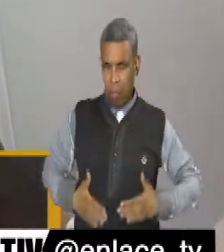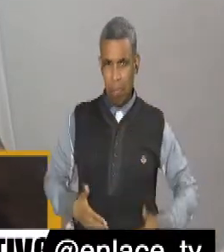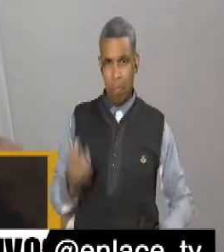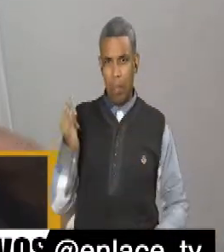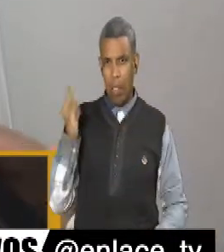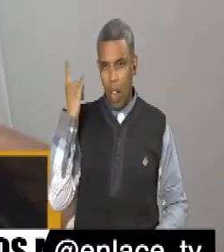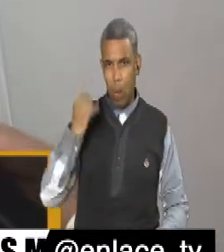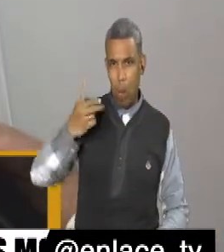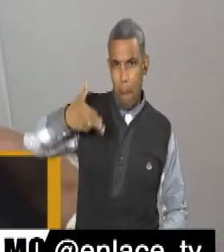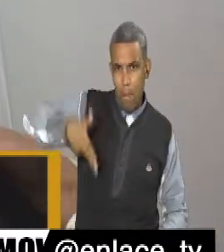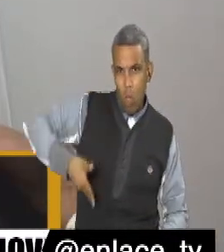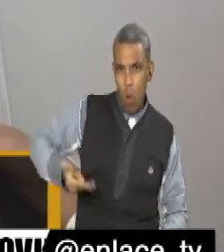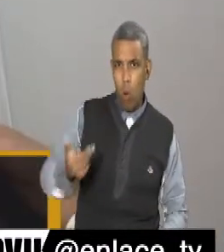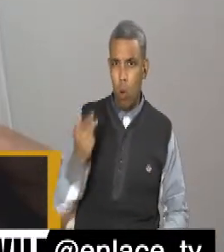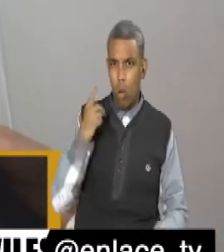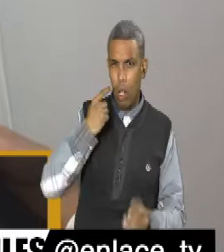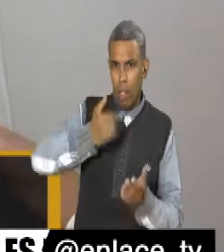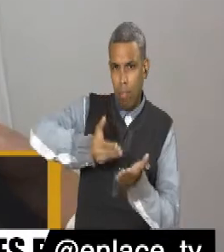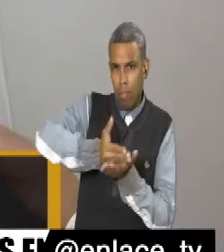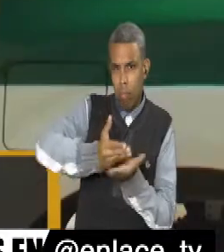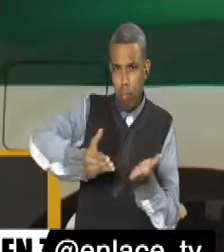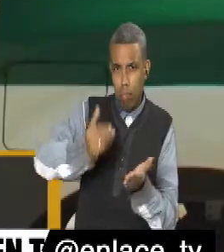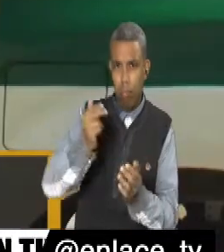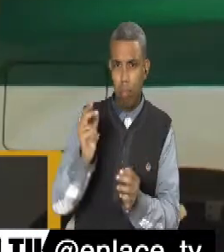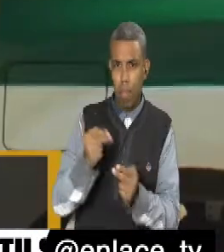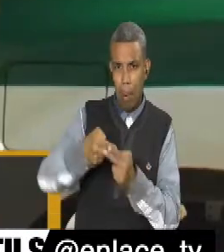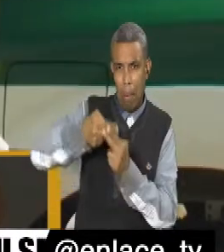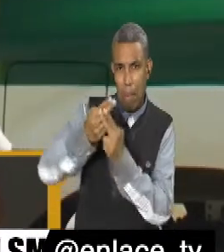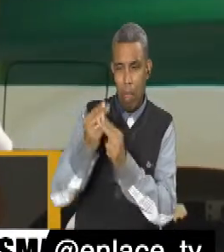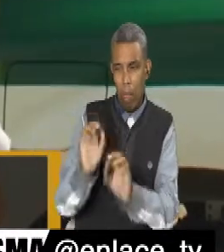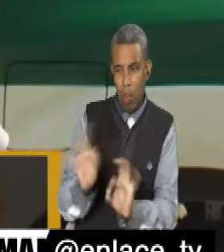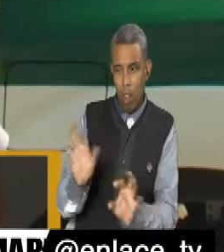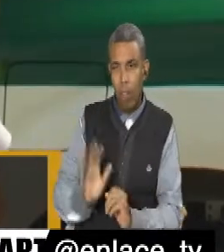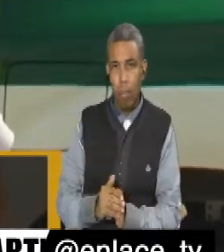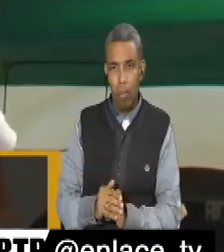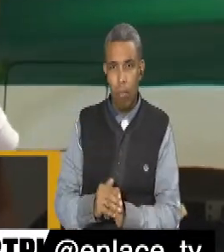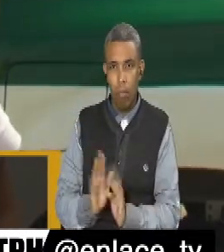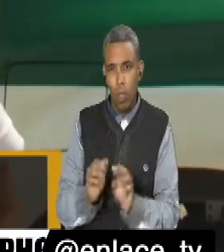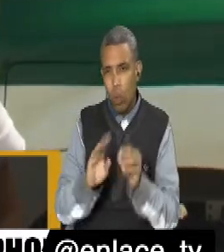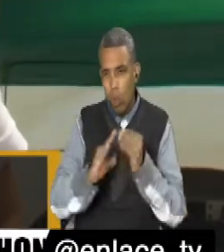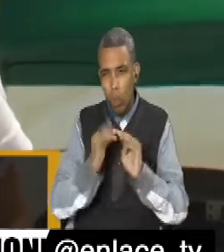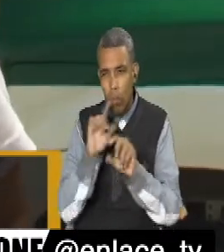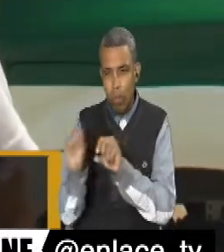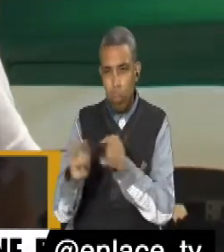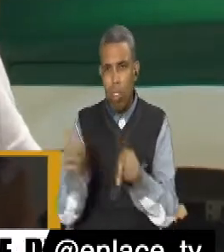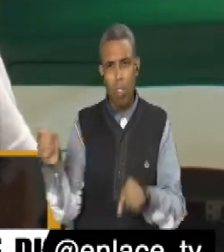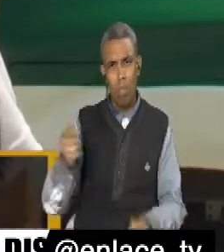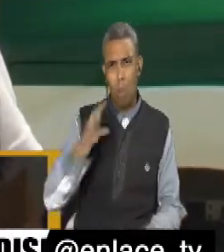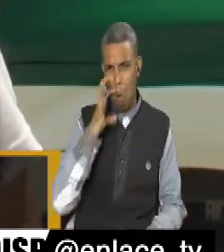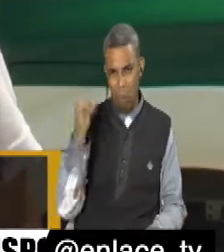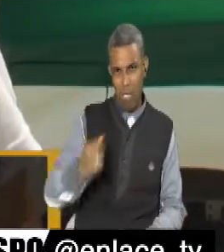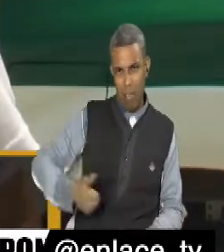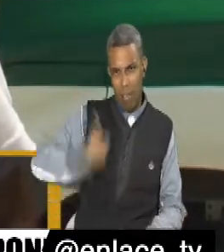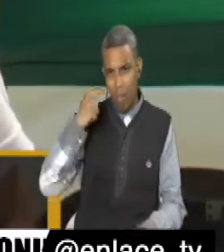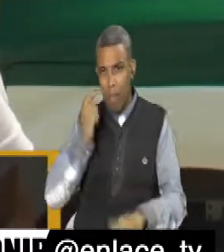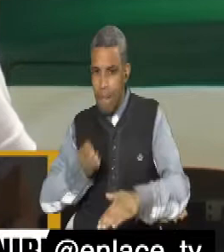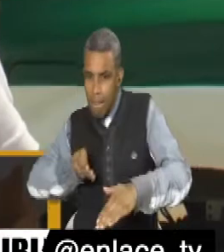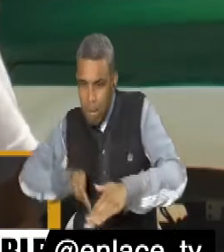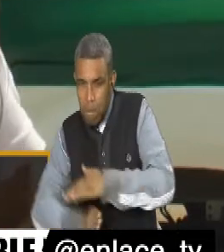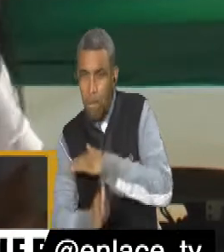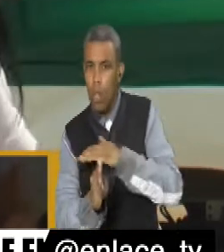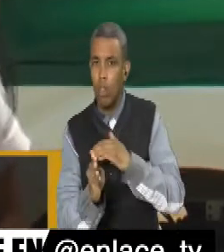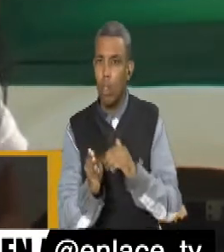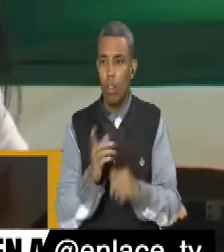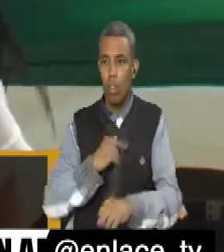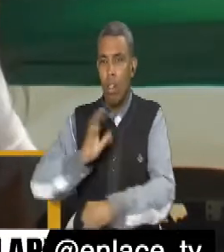estuvo indagando allí con la comunidad. El hombre que quiso ingresar de manera arbitraria al colegio Camilo Torres no fue